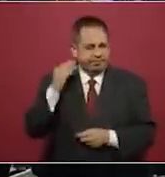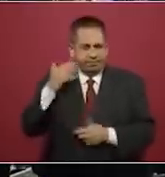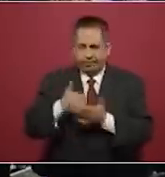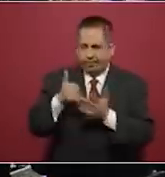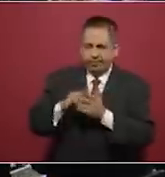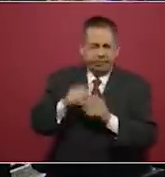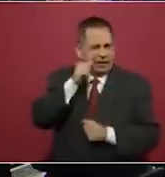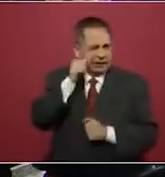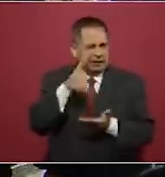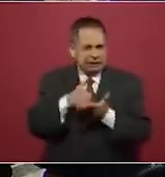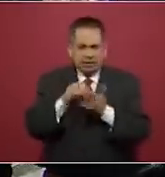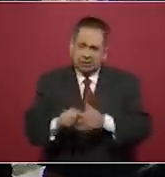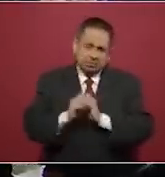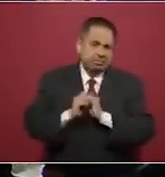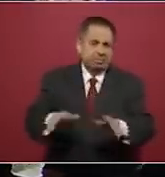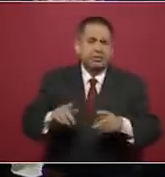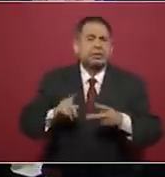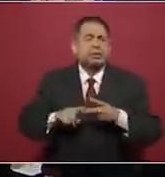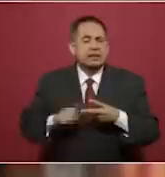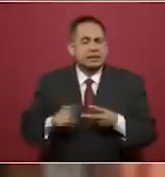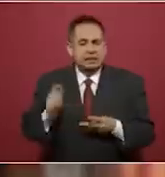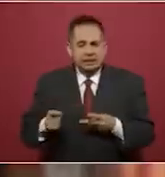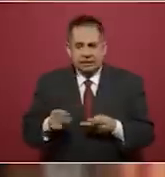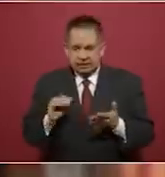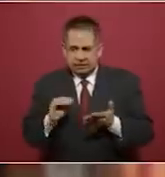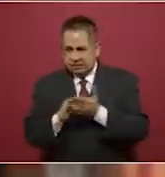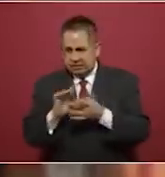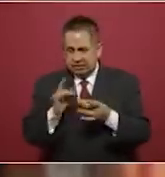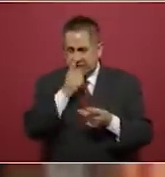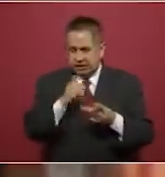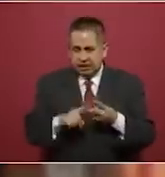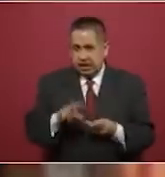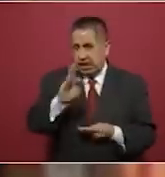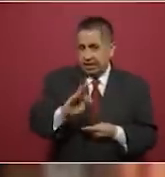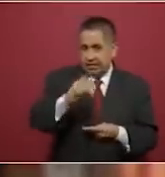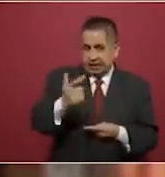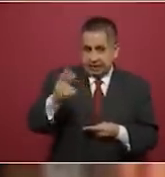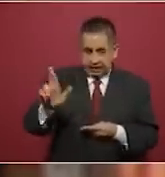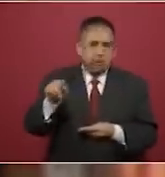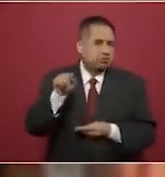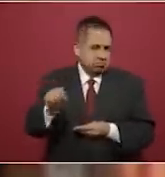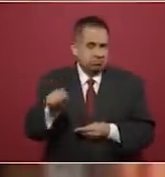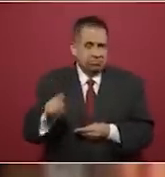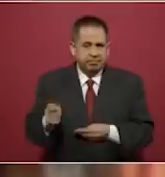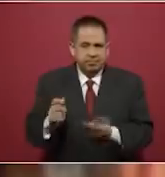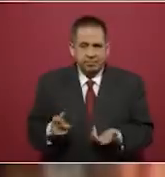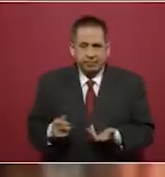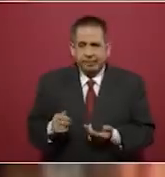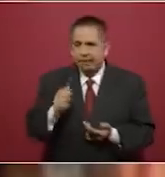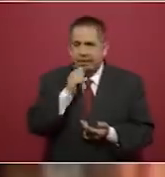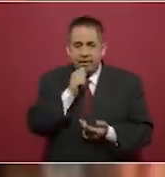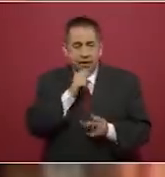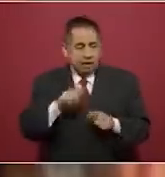publicamos ayer publicamos una nota en la que se establecía que la fiscalía general de la república no había